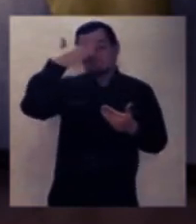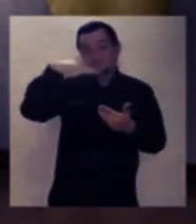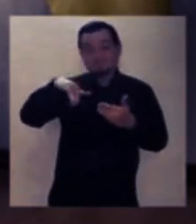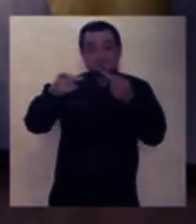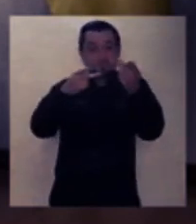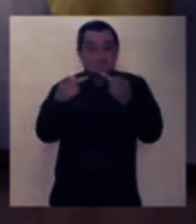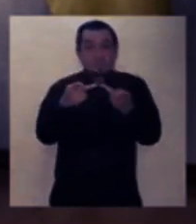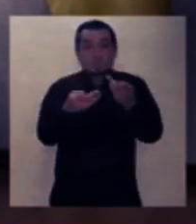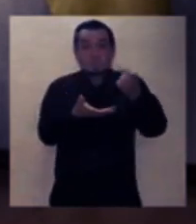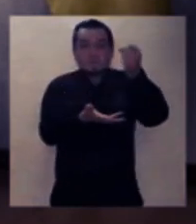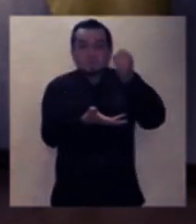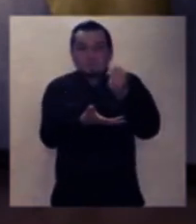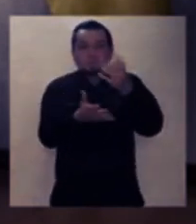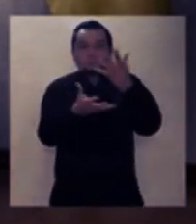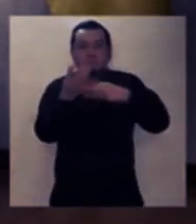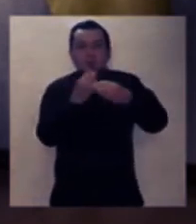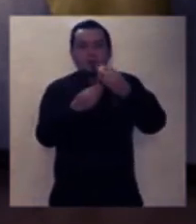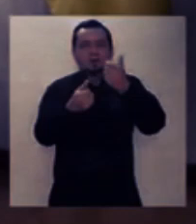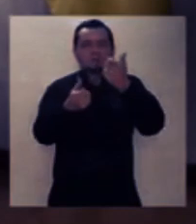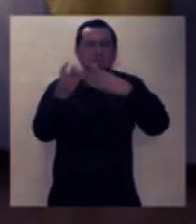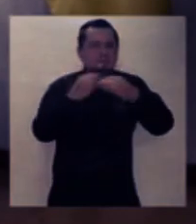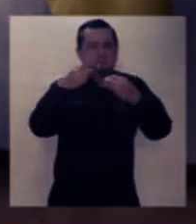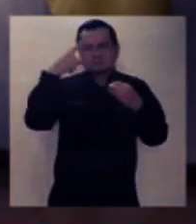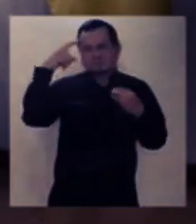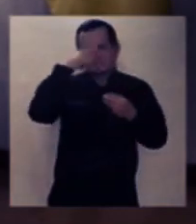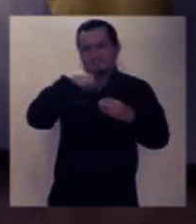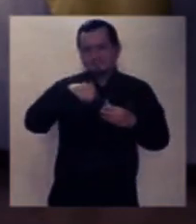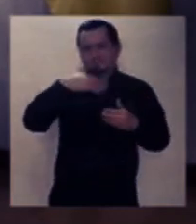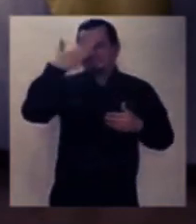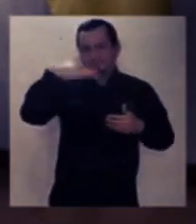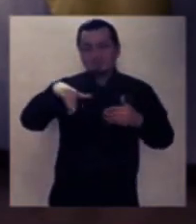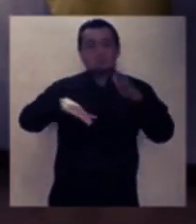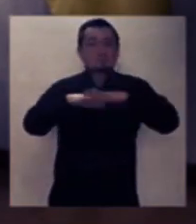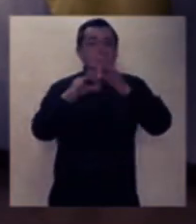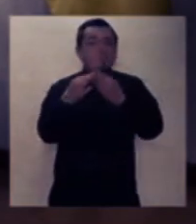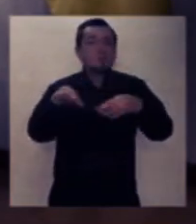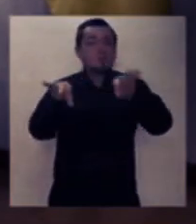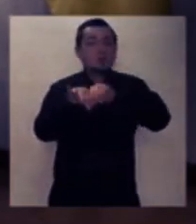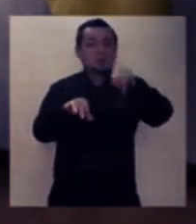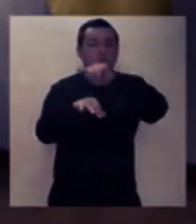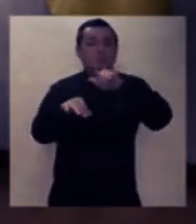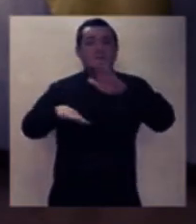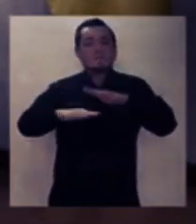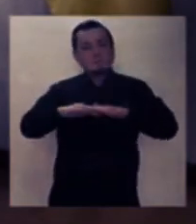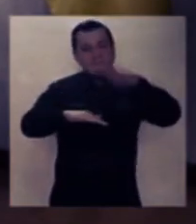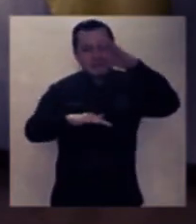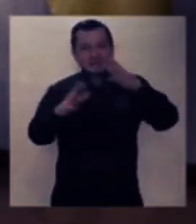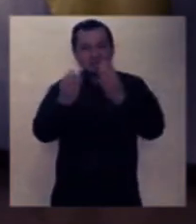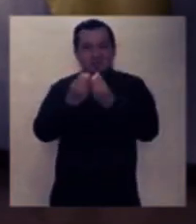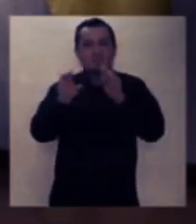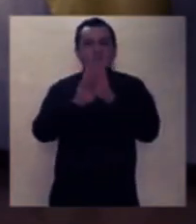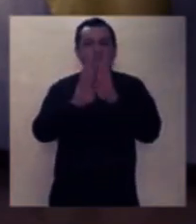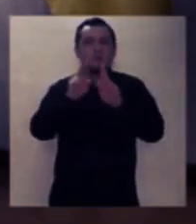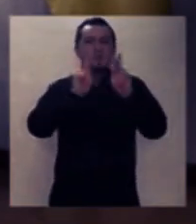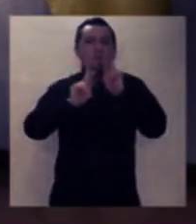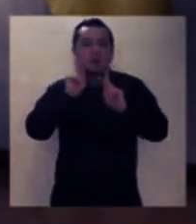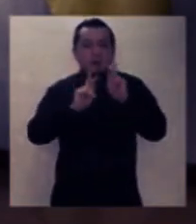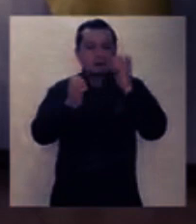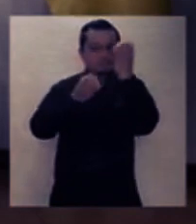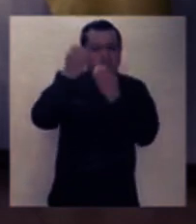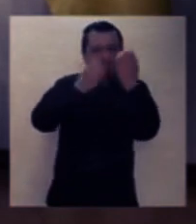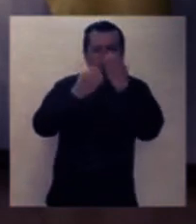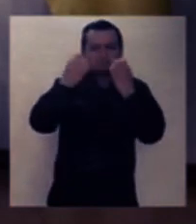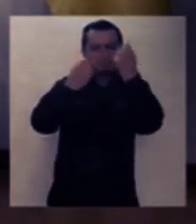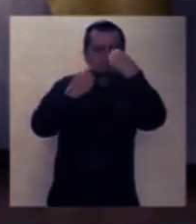riesgo de la apertura económica había que tomar diversas medidas, pero una era la más importante: aumentar nuestra capacidad para tomar